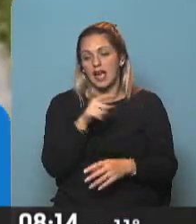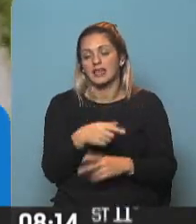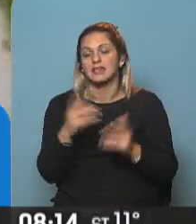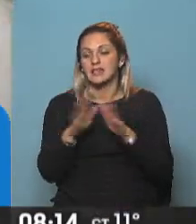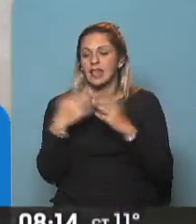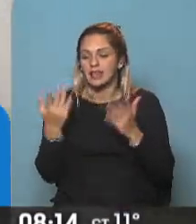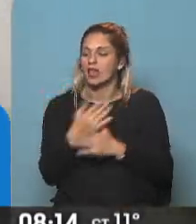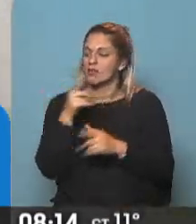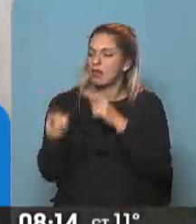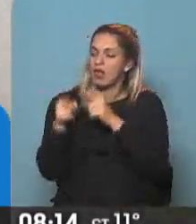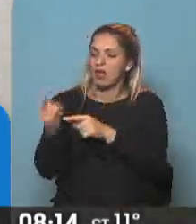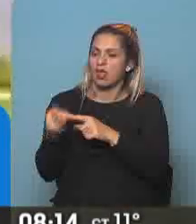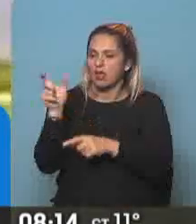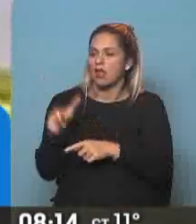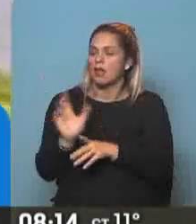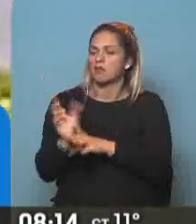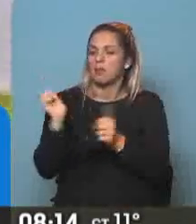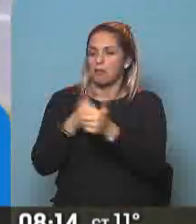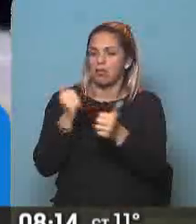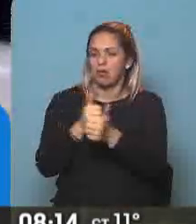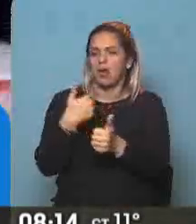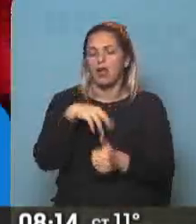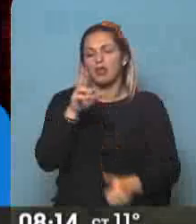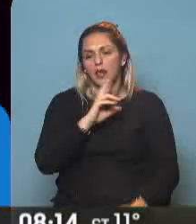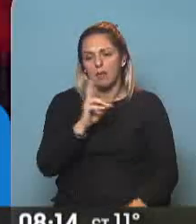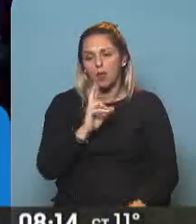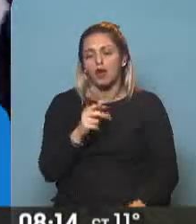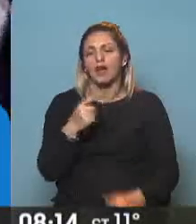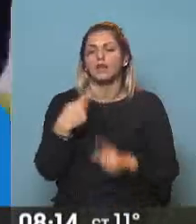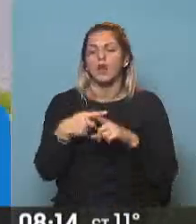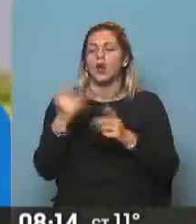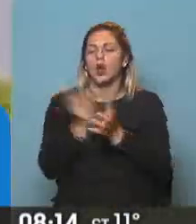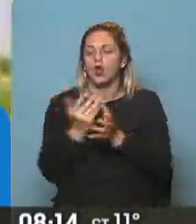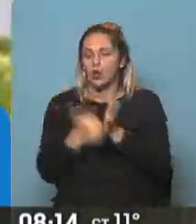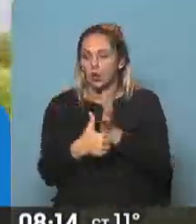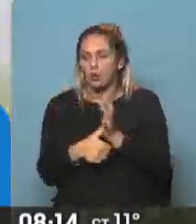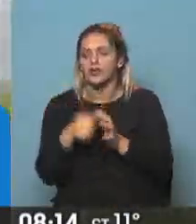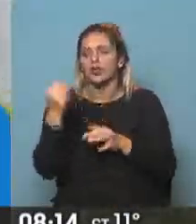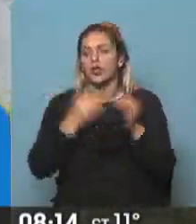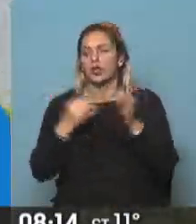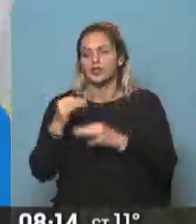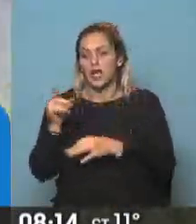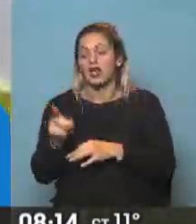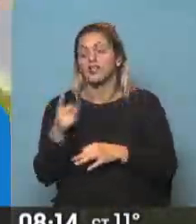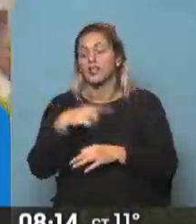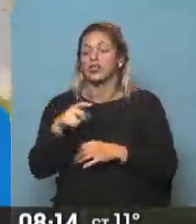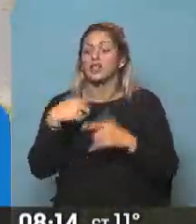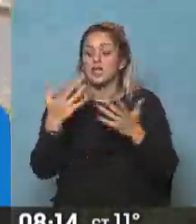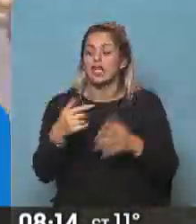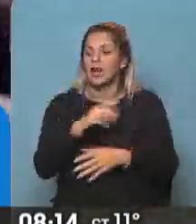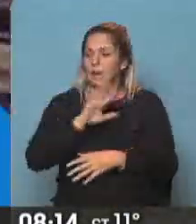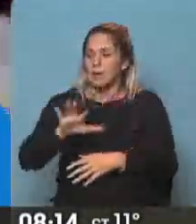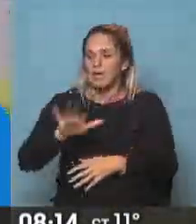había señalado como un acosador de mujeres en las redes sociales basándose en documentos judiciales. A partir de ese momento las amenazas fueron vía